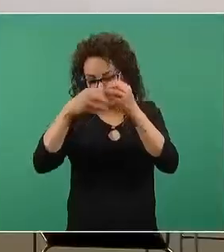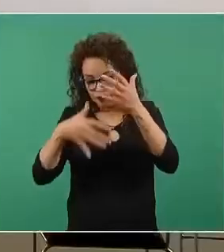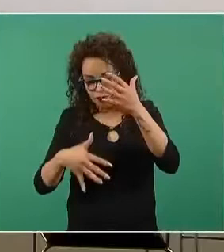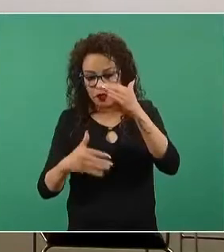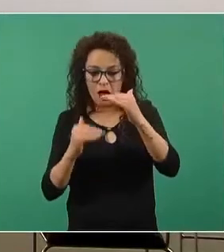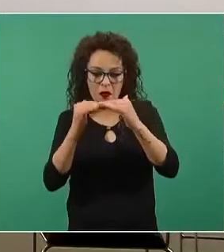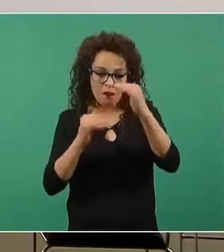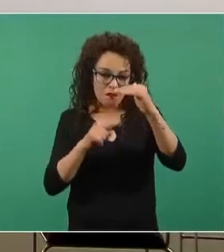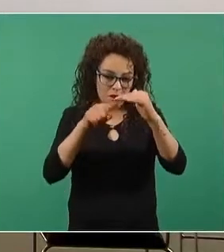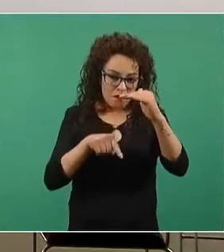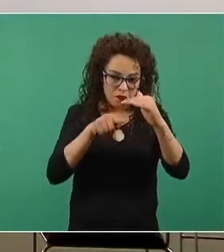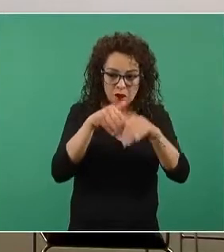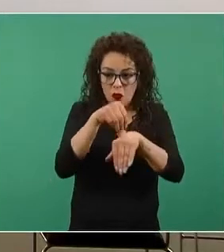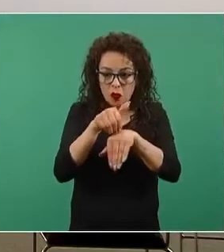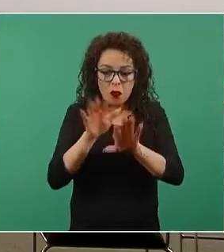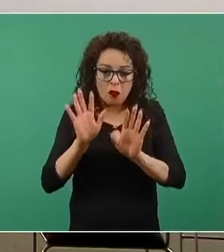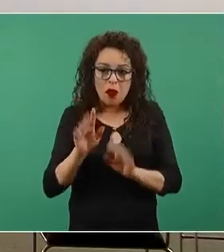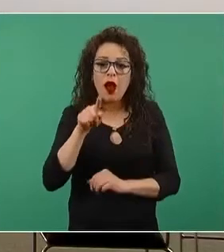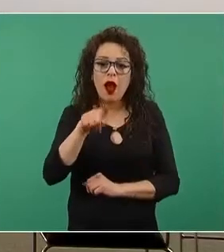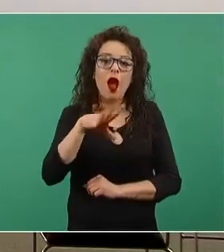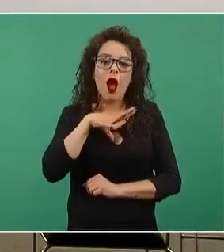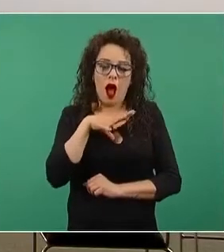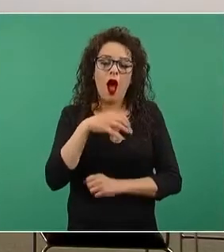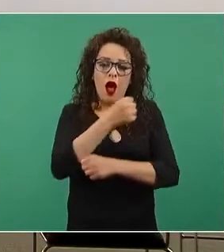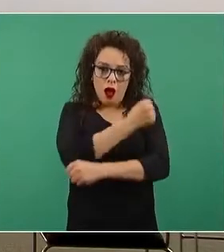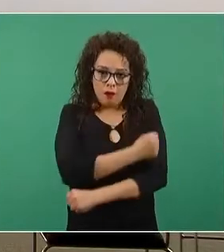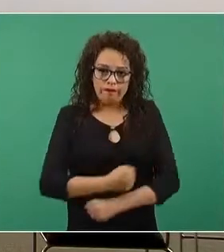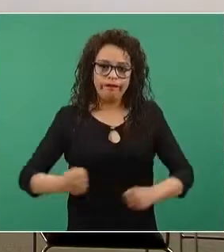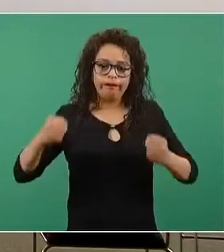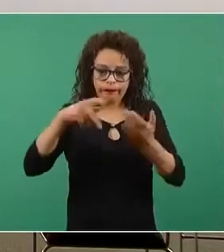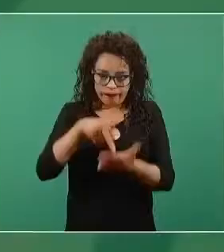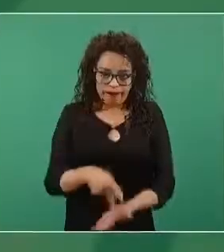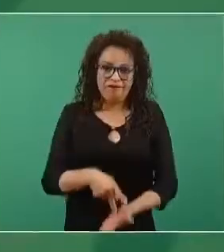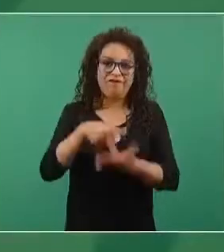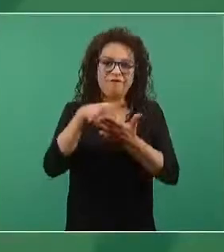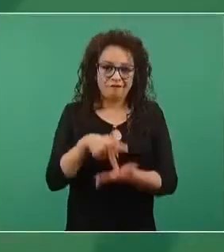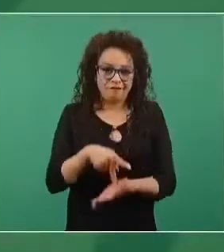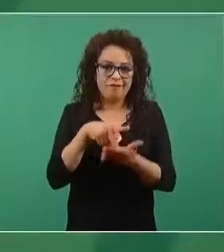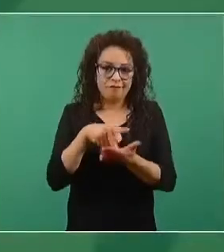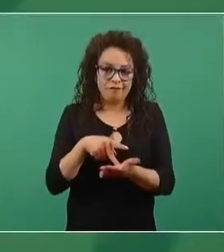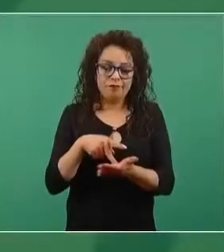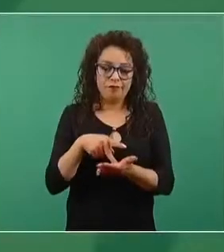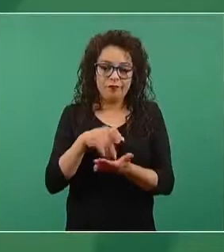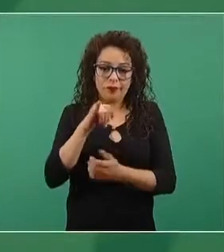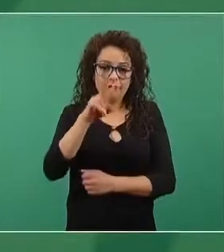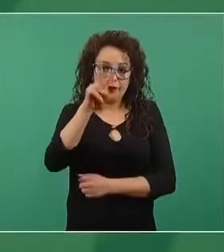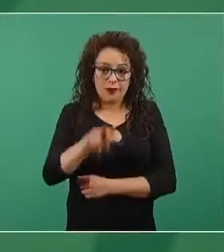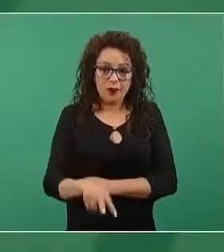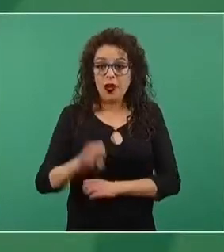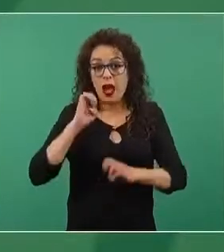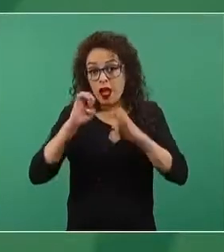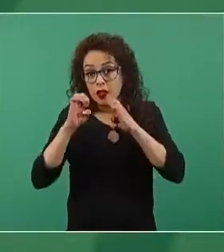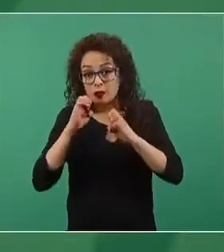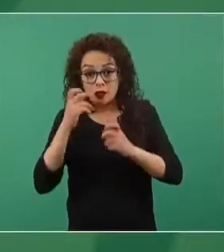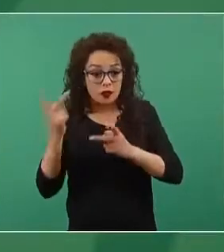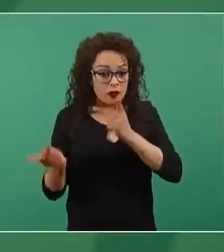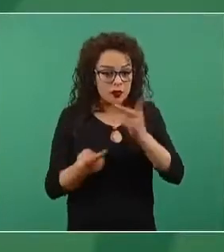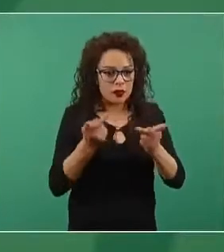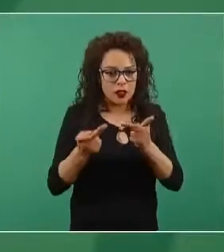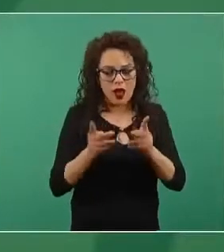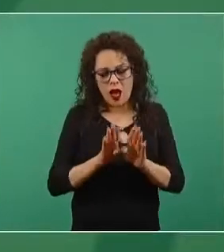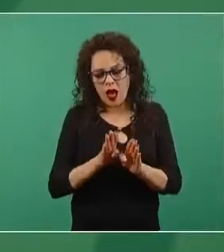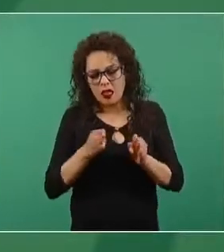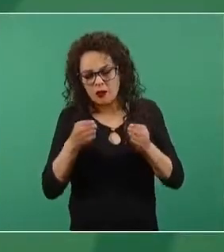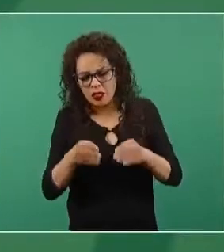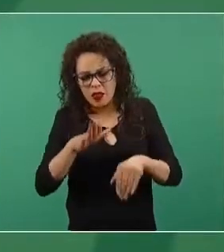con sobrepeso y obesidad. Hay un análisis muy exhaustivo en relación a esto, y sí, parte de la encuesta se enfocó también a hacer un análisis